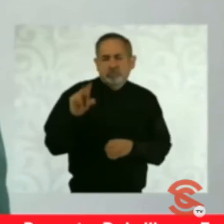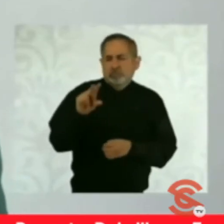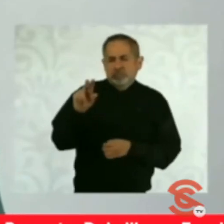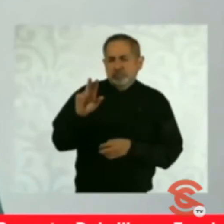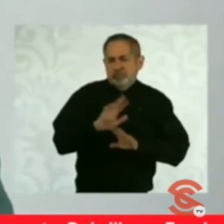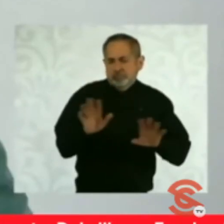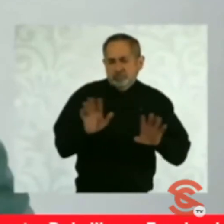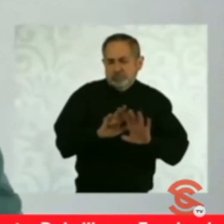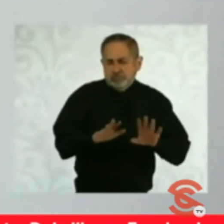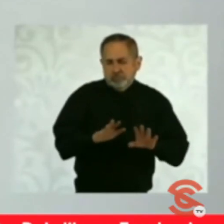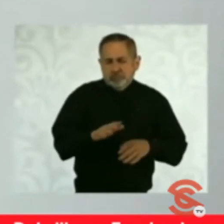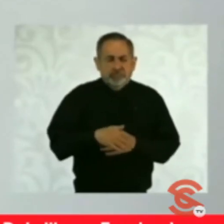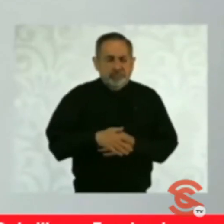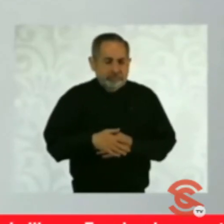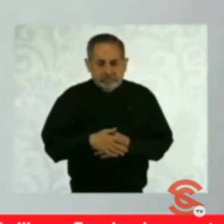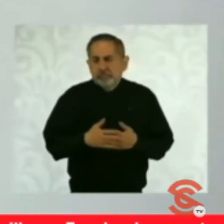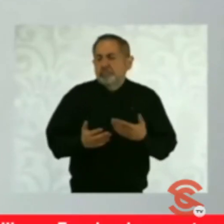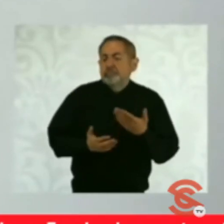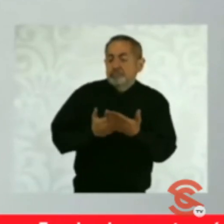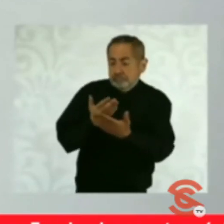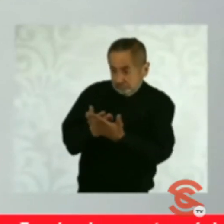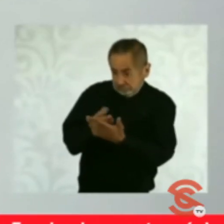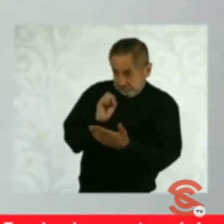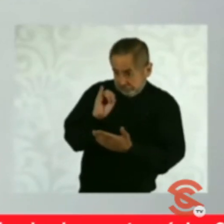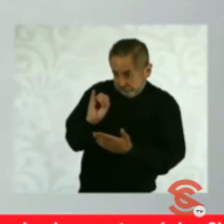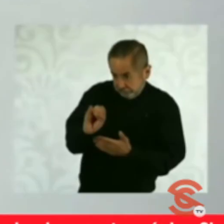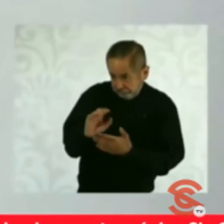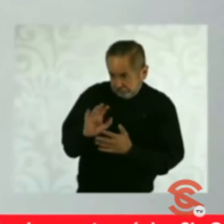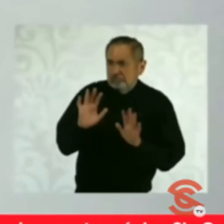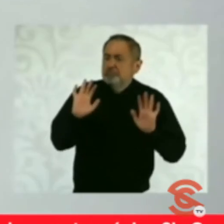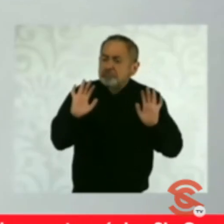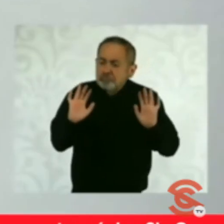Y sobre eso ponemos la renuncia,